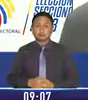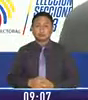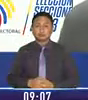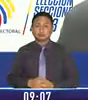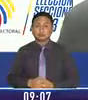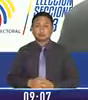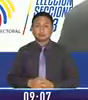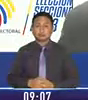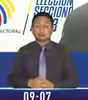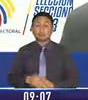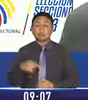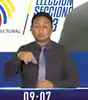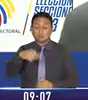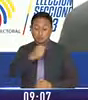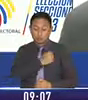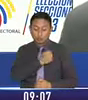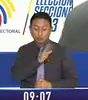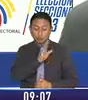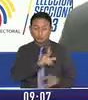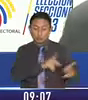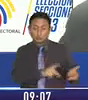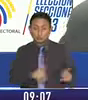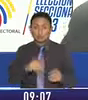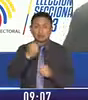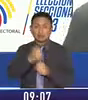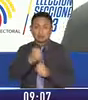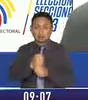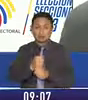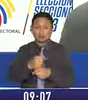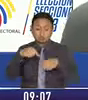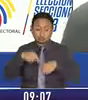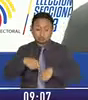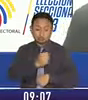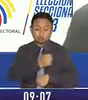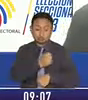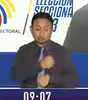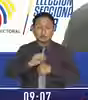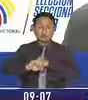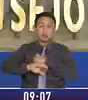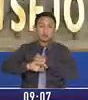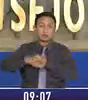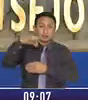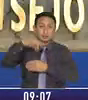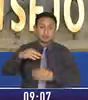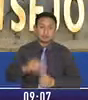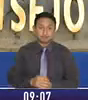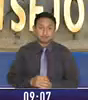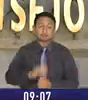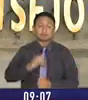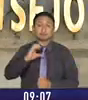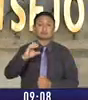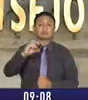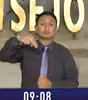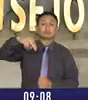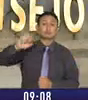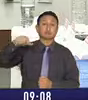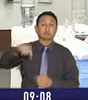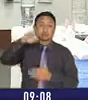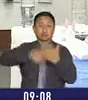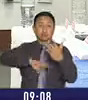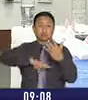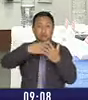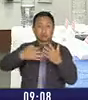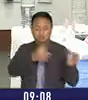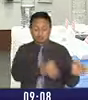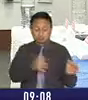sus elementos propios de los planes de trabajo y son elementos propios también de las campañas electorales. El Pleno del CNE modificó el calendario